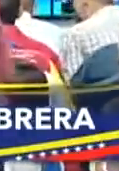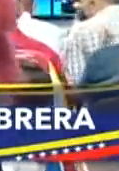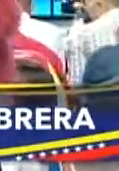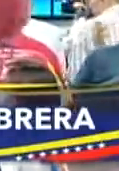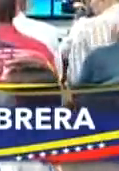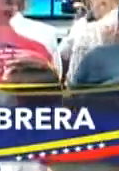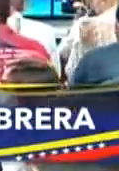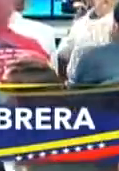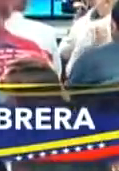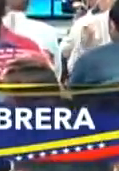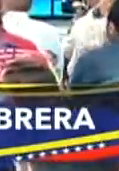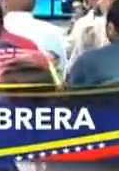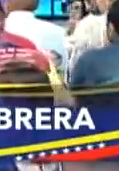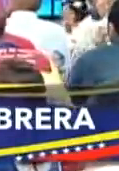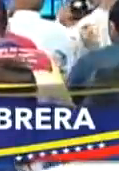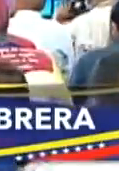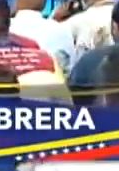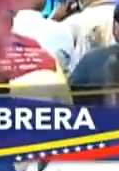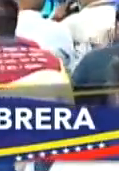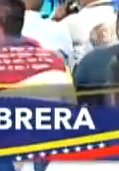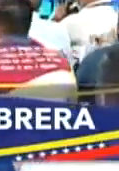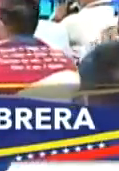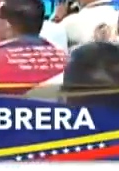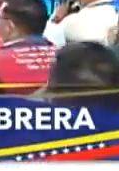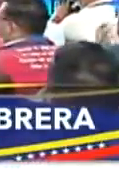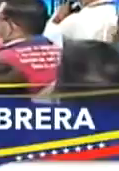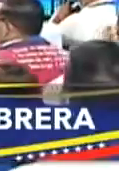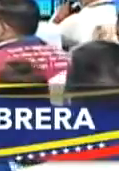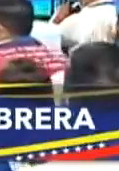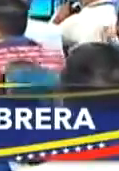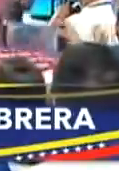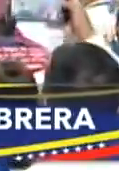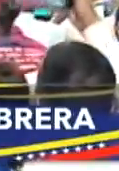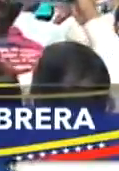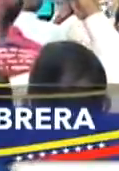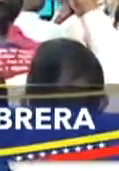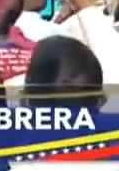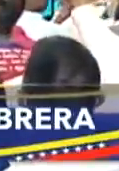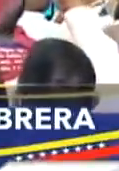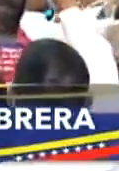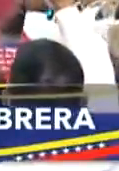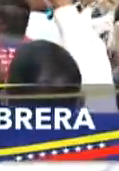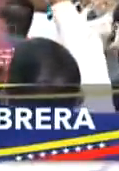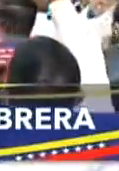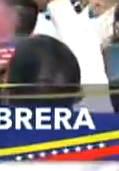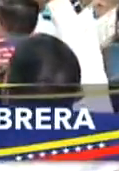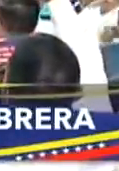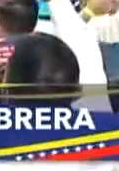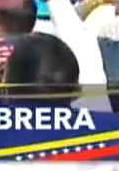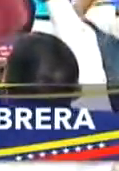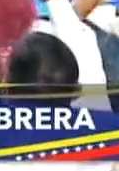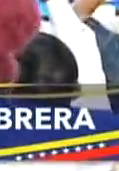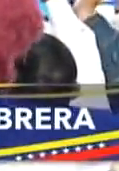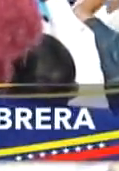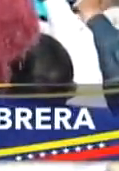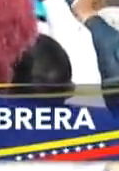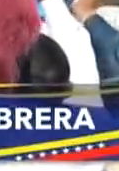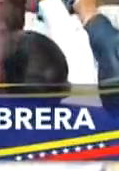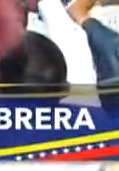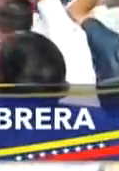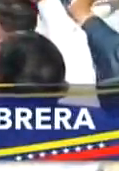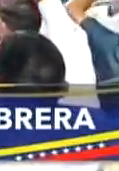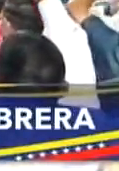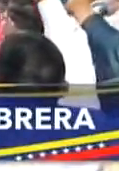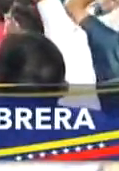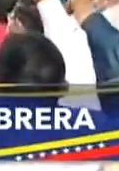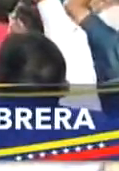para darle paso a un nuevo modelo productivo humanista socialista y cristianos vivan